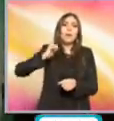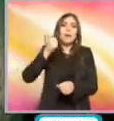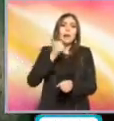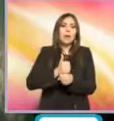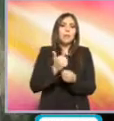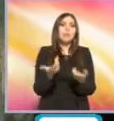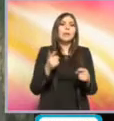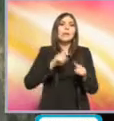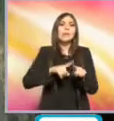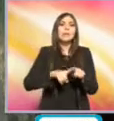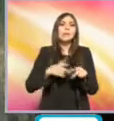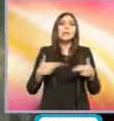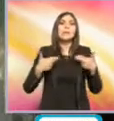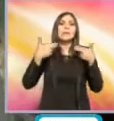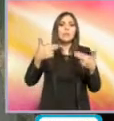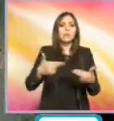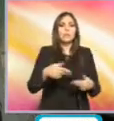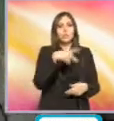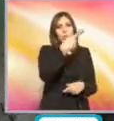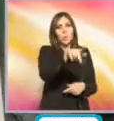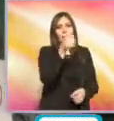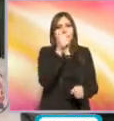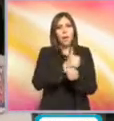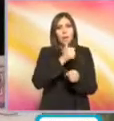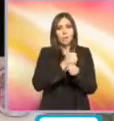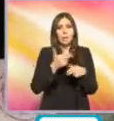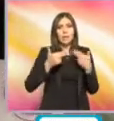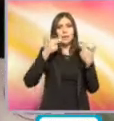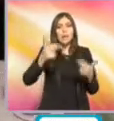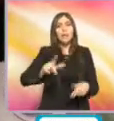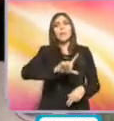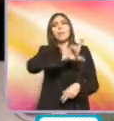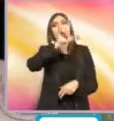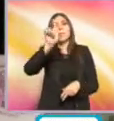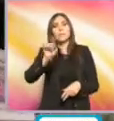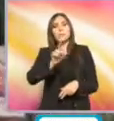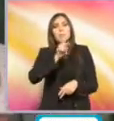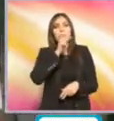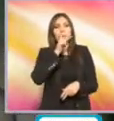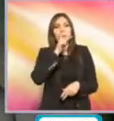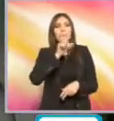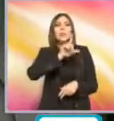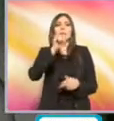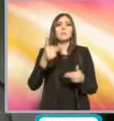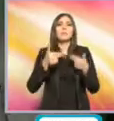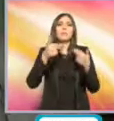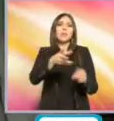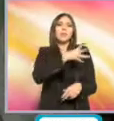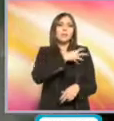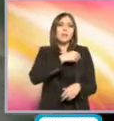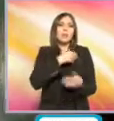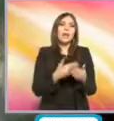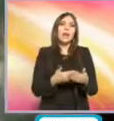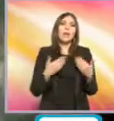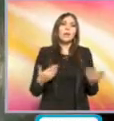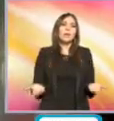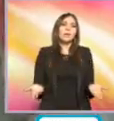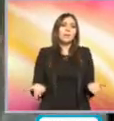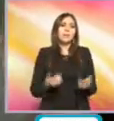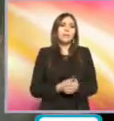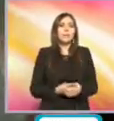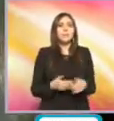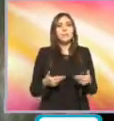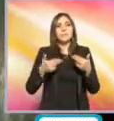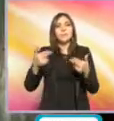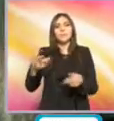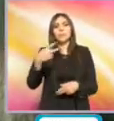abuelos. Ya. Y entonces ya después mi padre, ya después, o sea, nosotros sus hijos. Y ya también, y luego